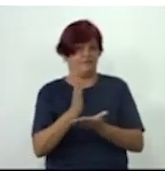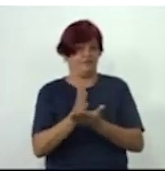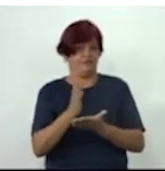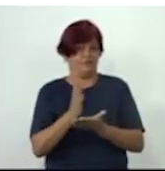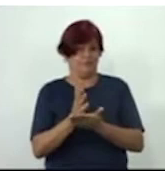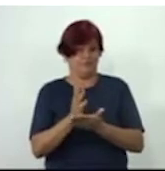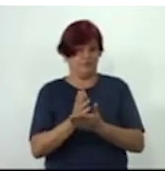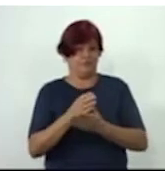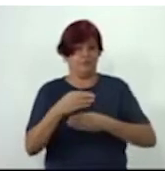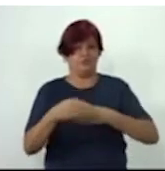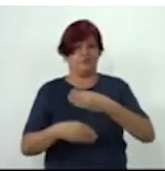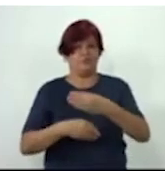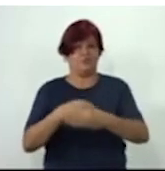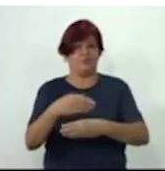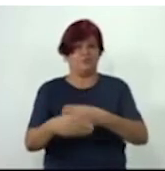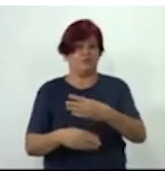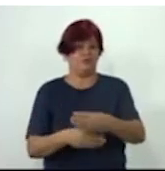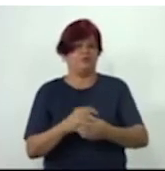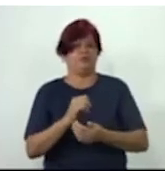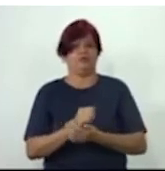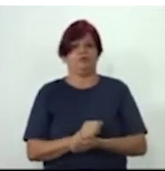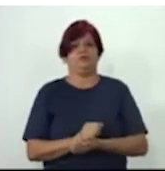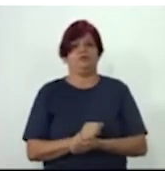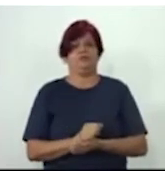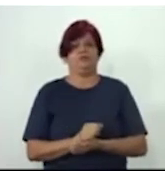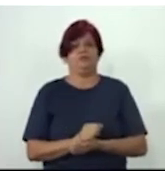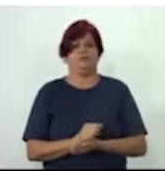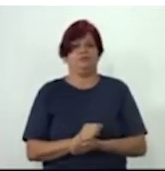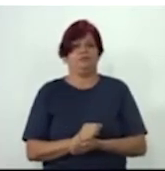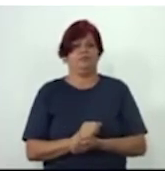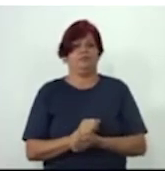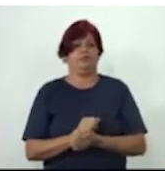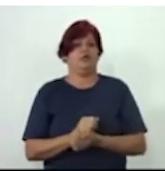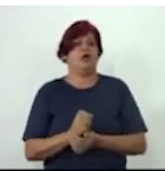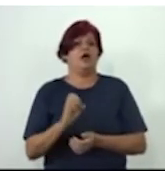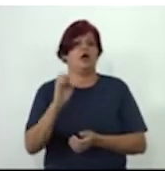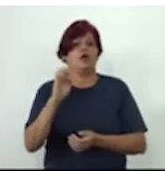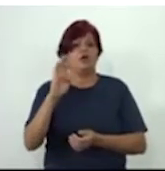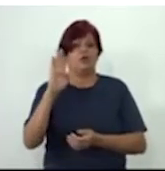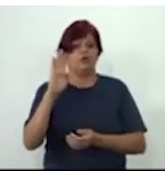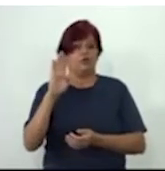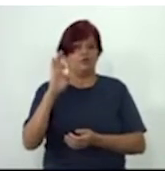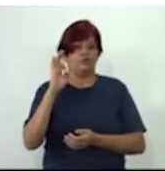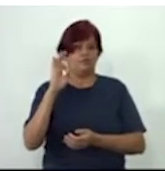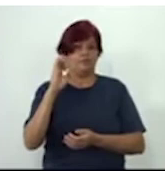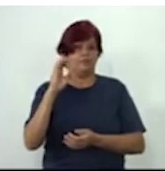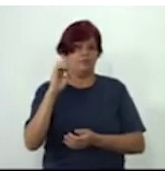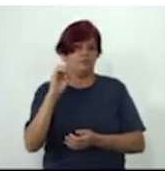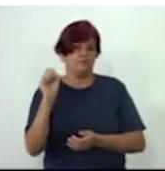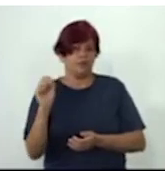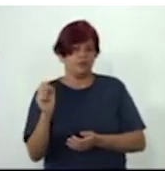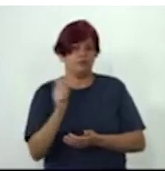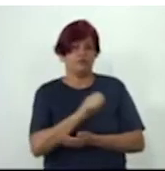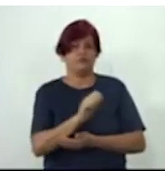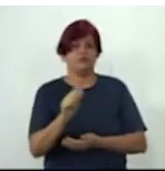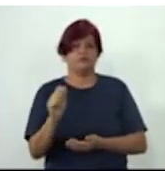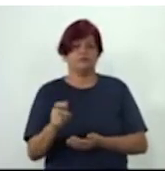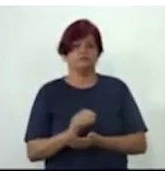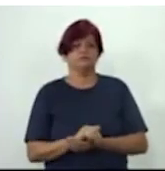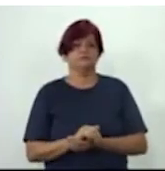los procedimientos, los medios de enseñanza que se van a utilizar,